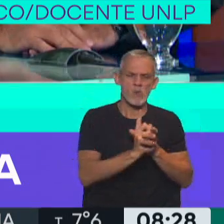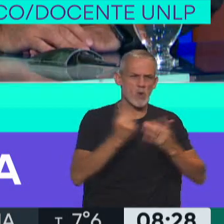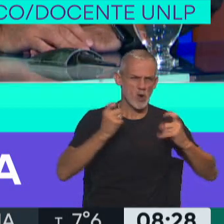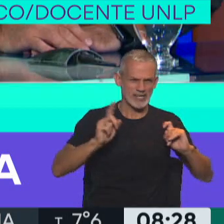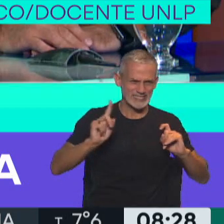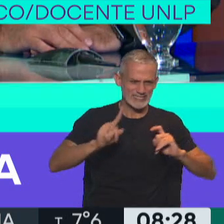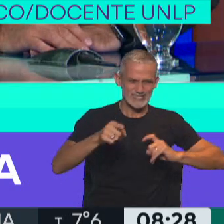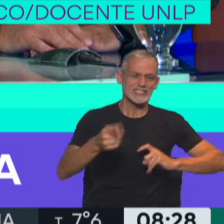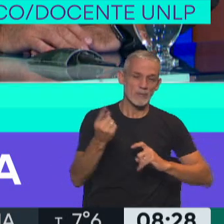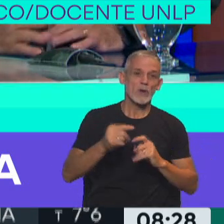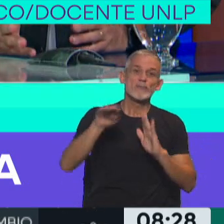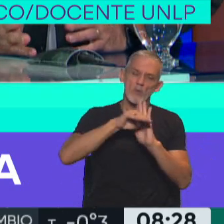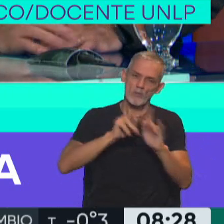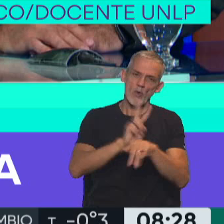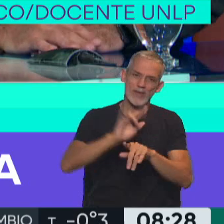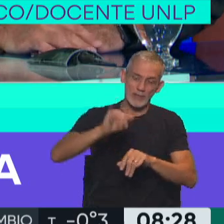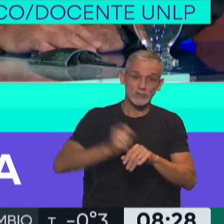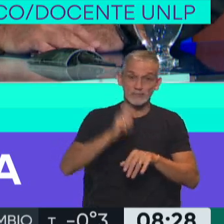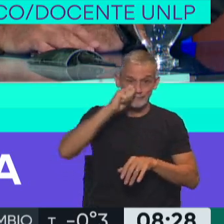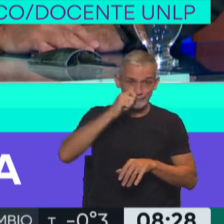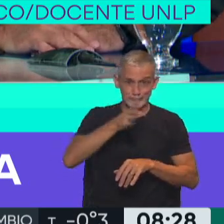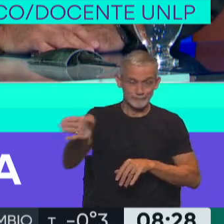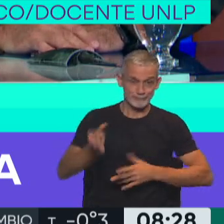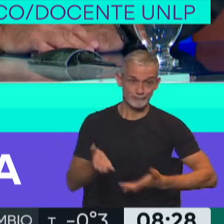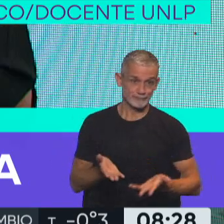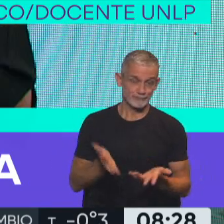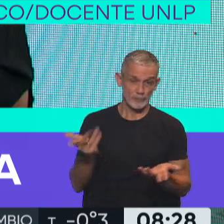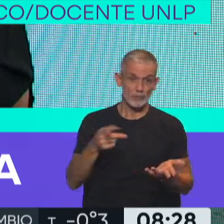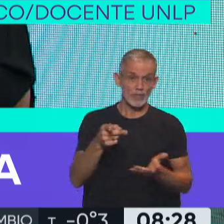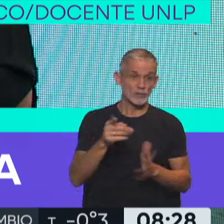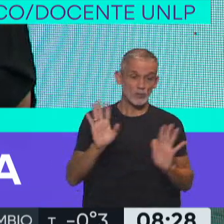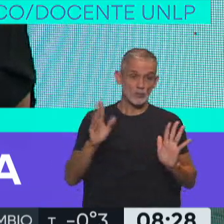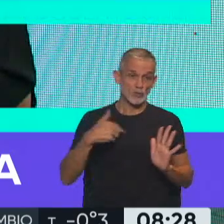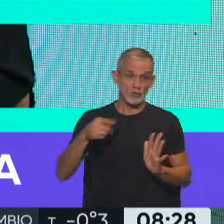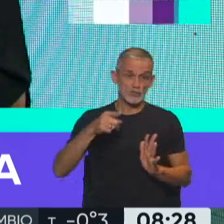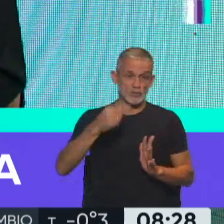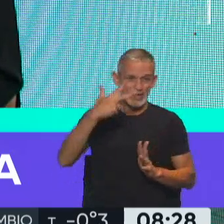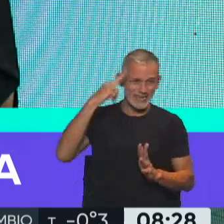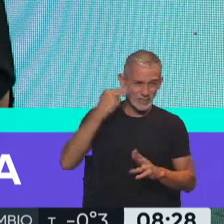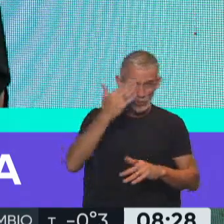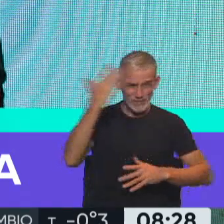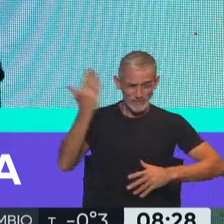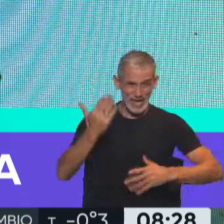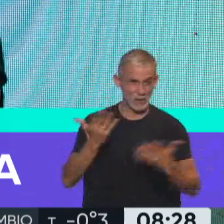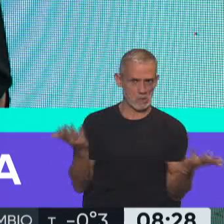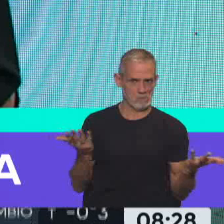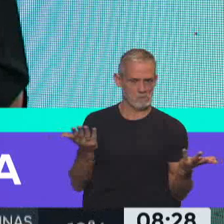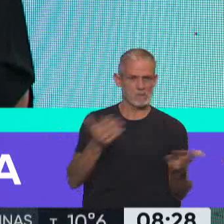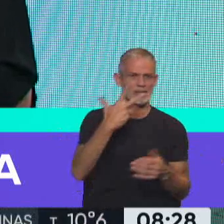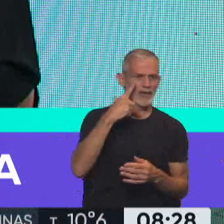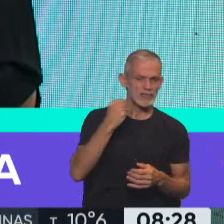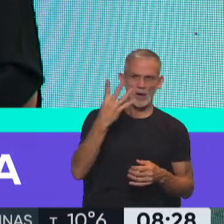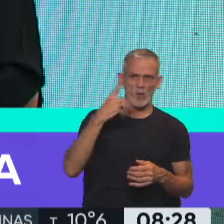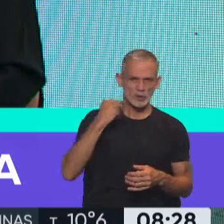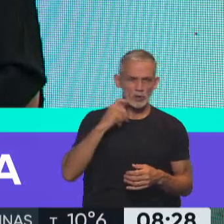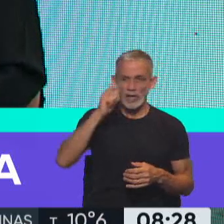los cuidados y hacerse el testeo. Yo te digo, mis hijos estuvieron los dos, uno con 39, otro con 40 grados de fiebre durante 3, 4 días, se